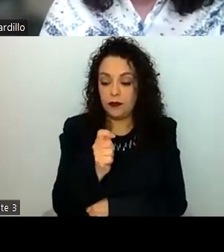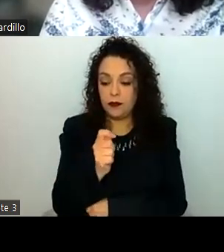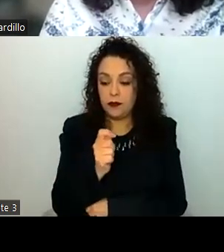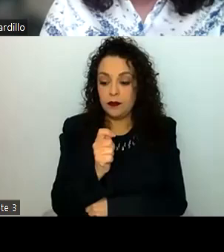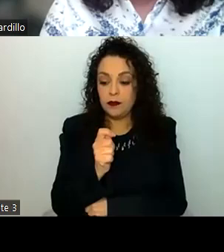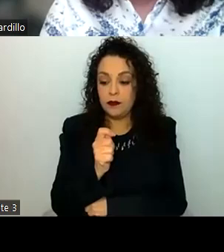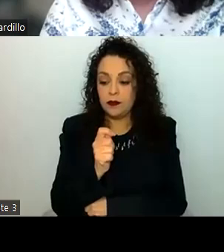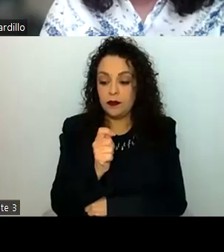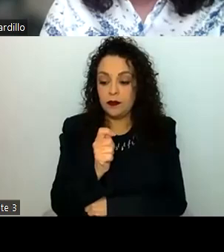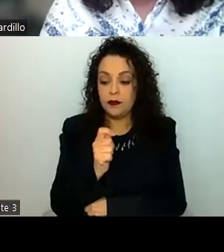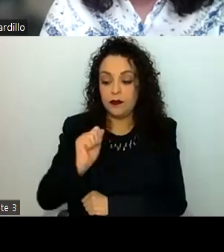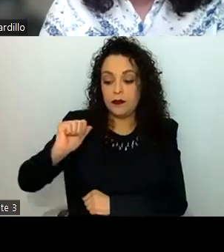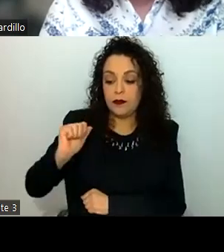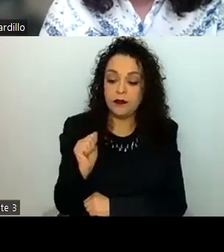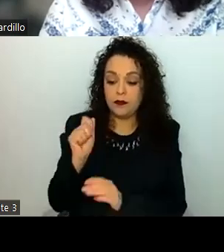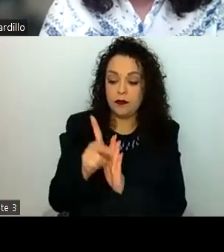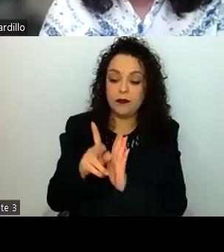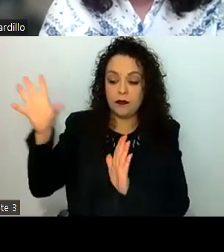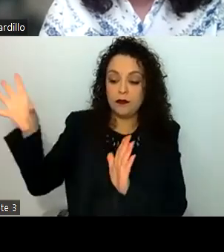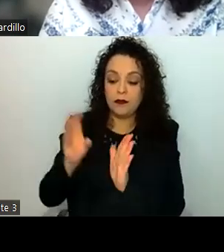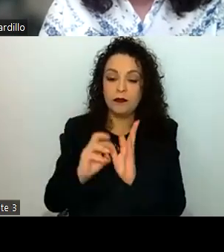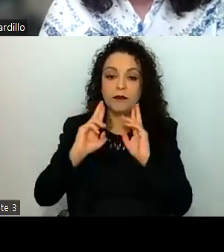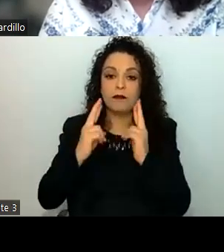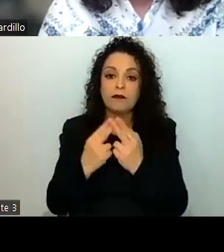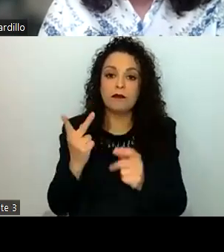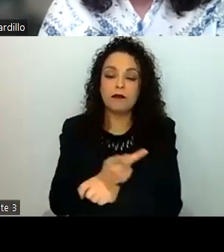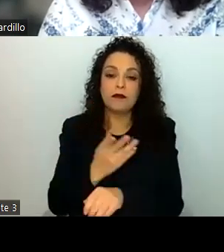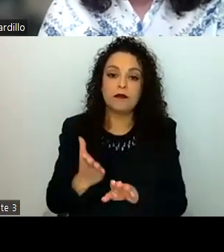versión estenográfica de la sesión anterior.